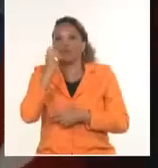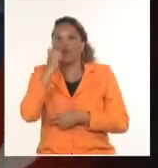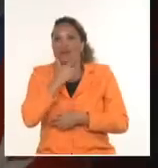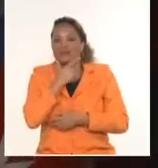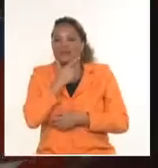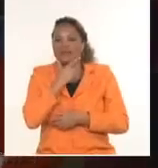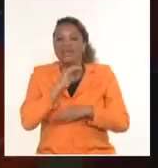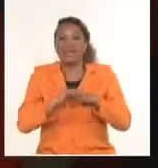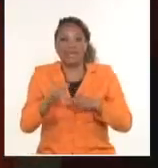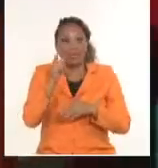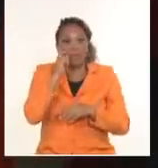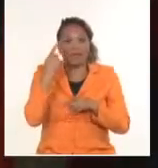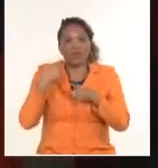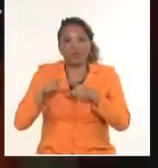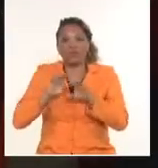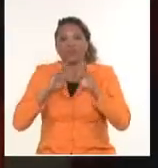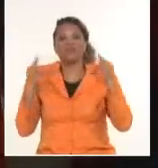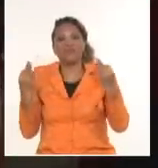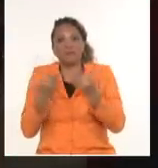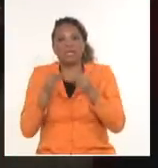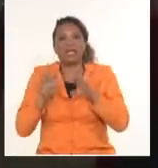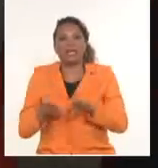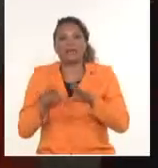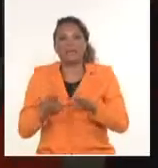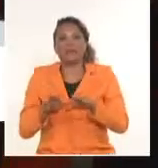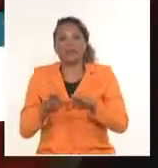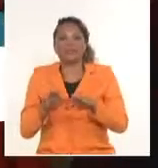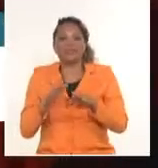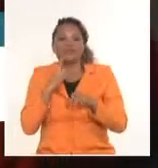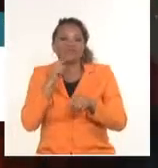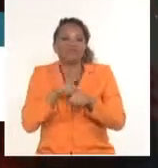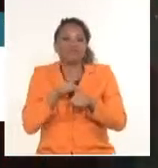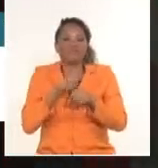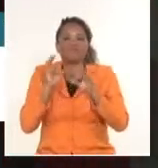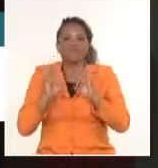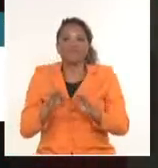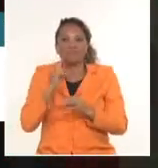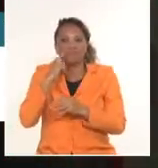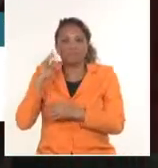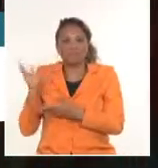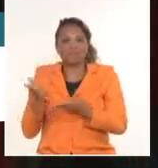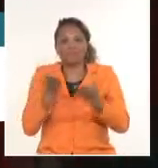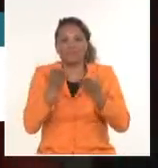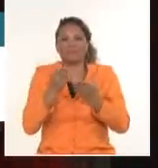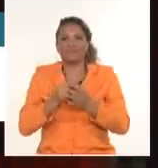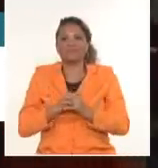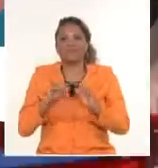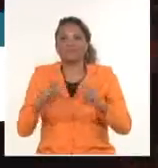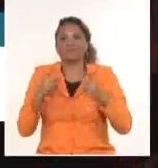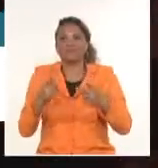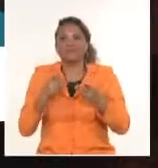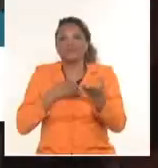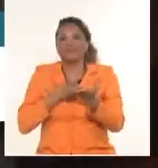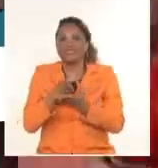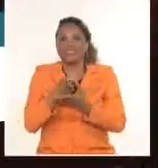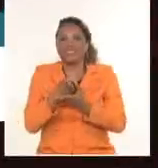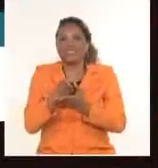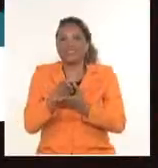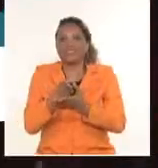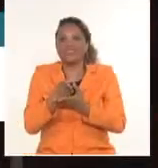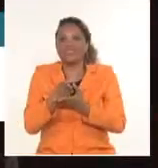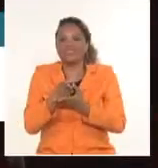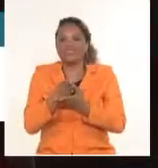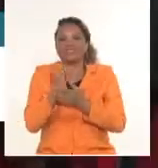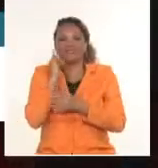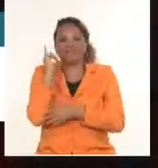el resto de la familia está a la espera de este momento que estamos presenciando, reiteramos, a través de la señal.